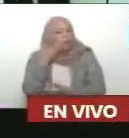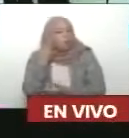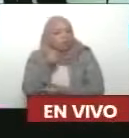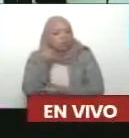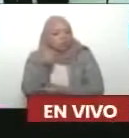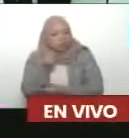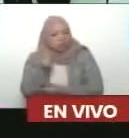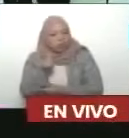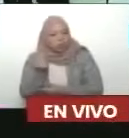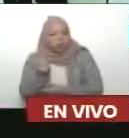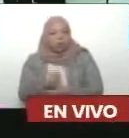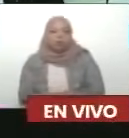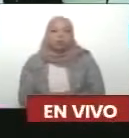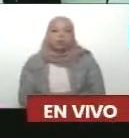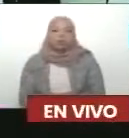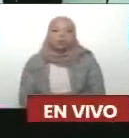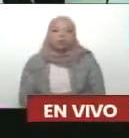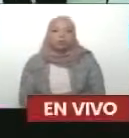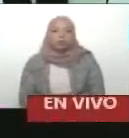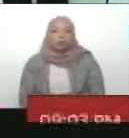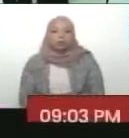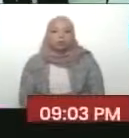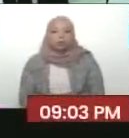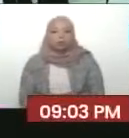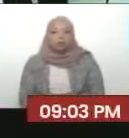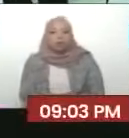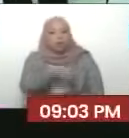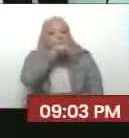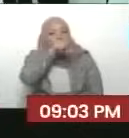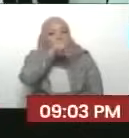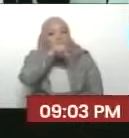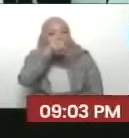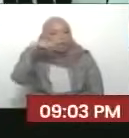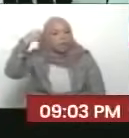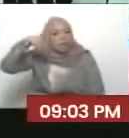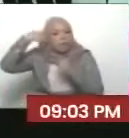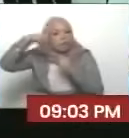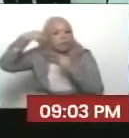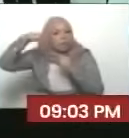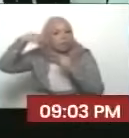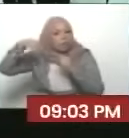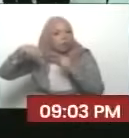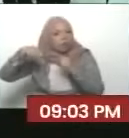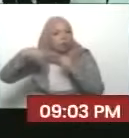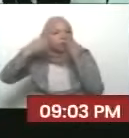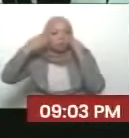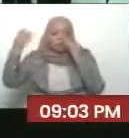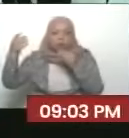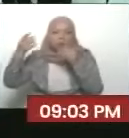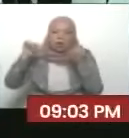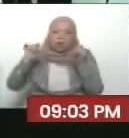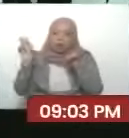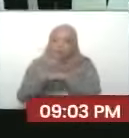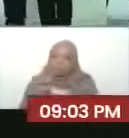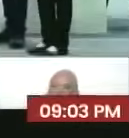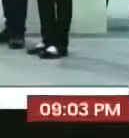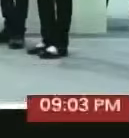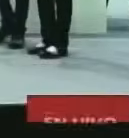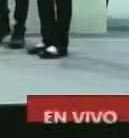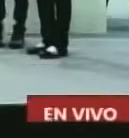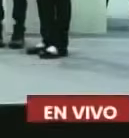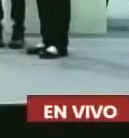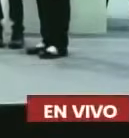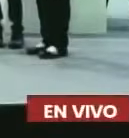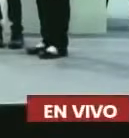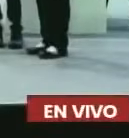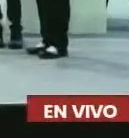¿verdad? Y de repente habla, ¿tiene el video? Vamos a ver este video, miren, esto lo vi yo así en